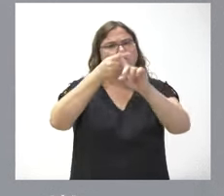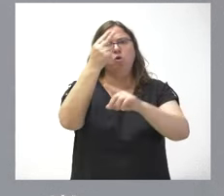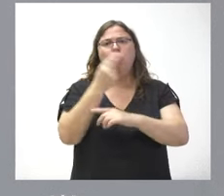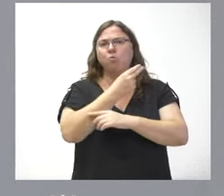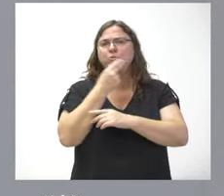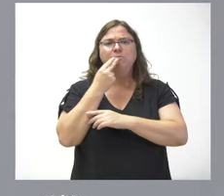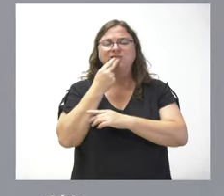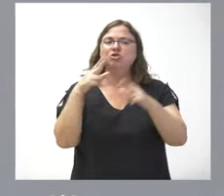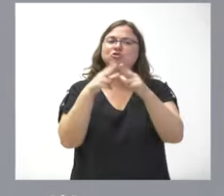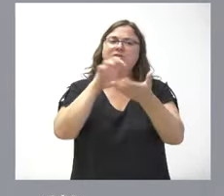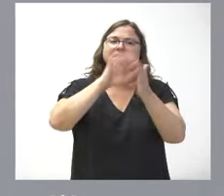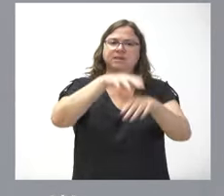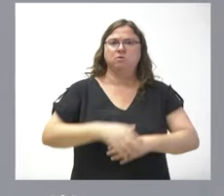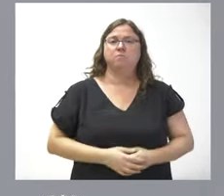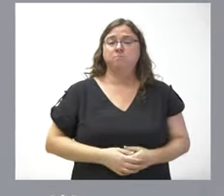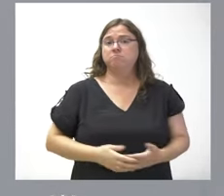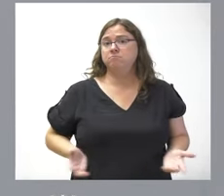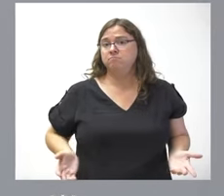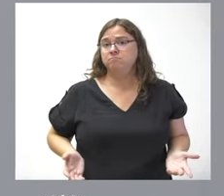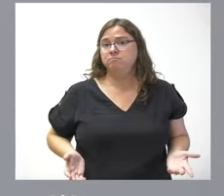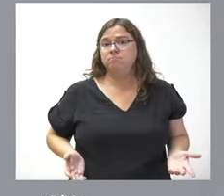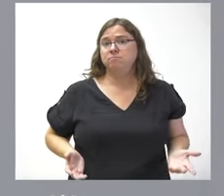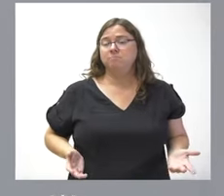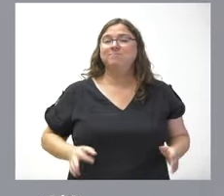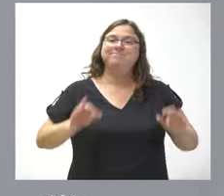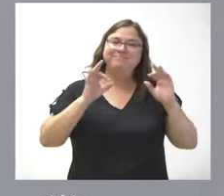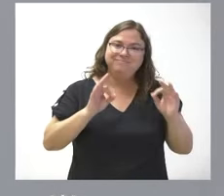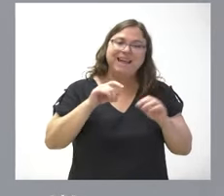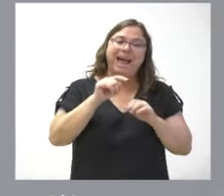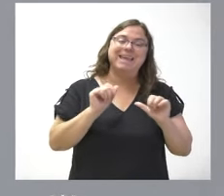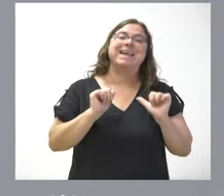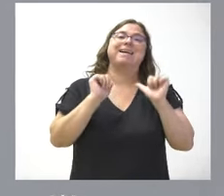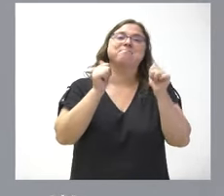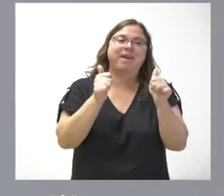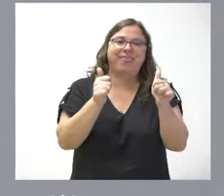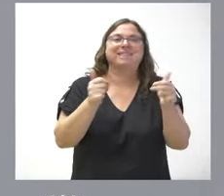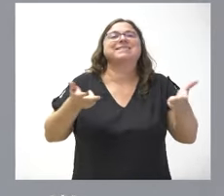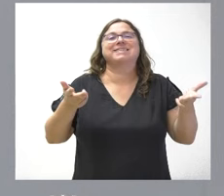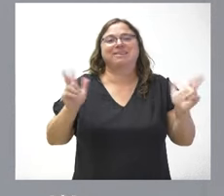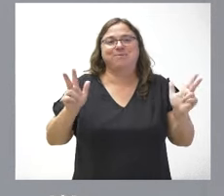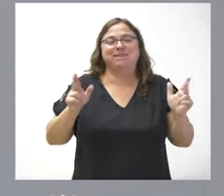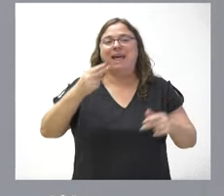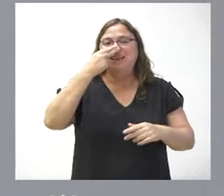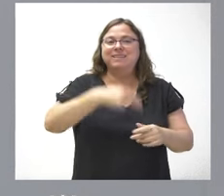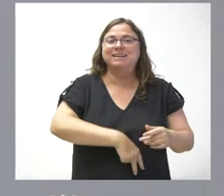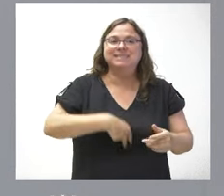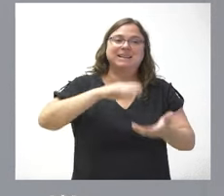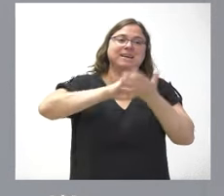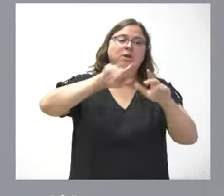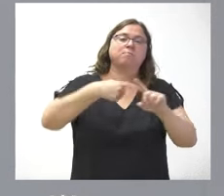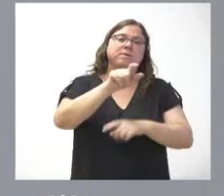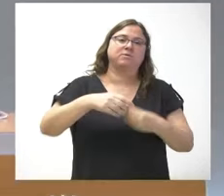que es la sociedad de Castilla y león y por tanto ahí empieza y acaba nuestra libertad No en el interés general de Castilla de León y de la gente de